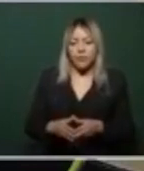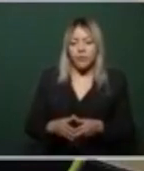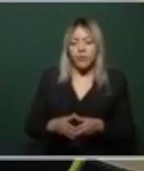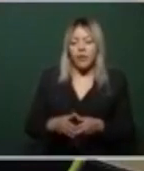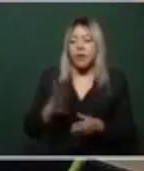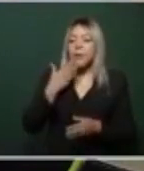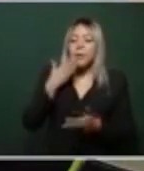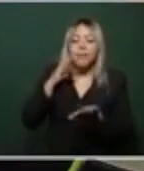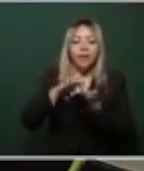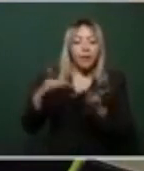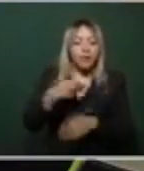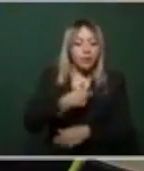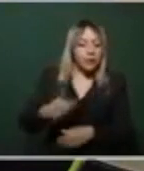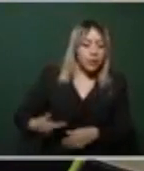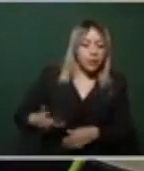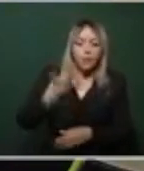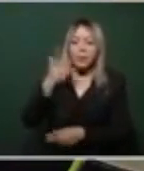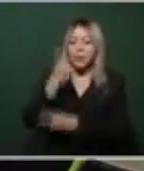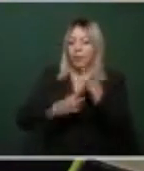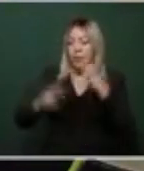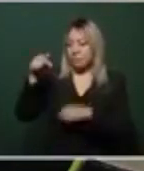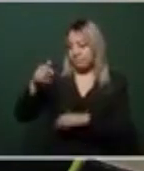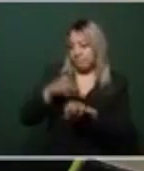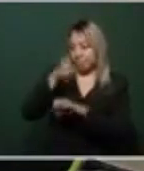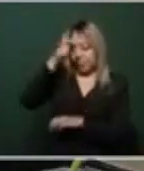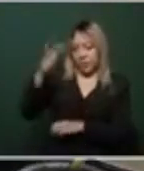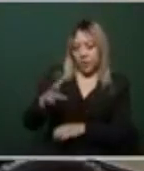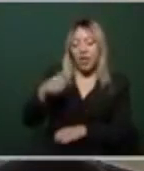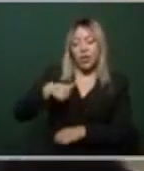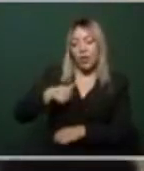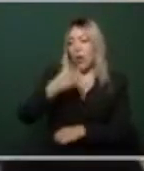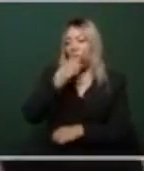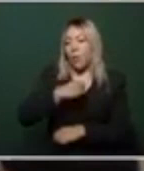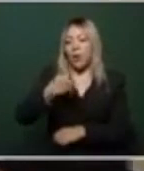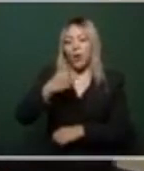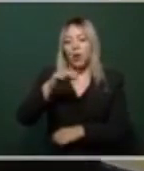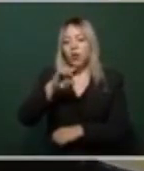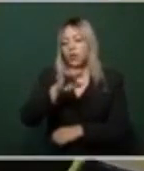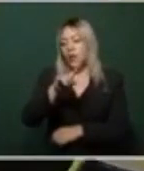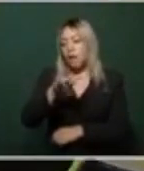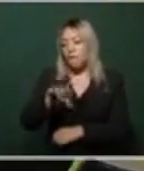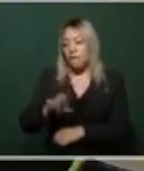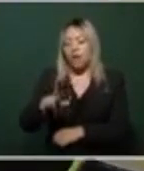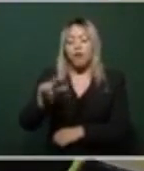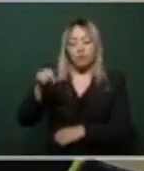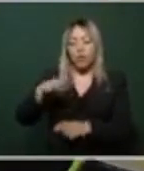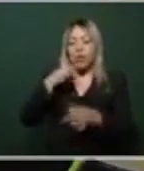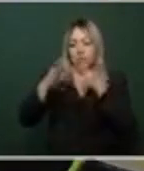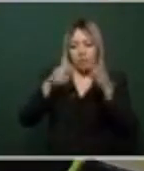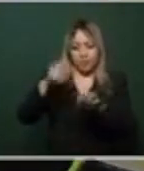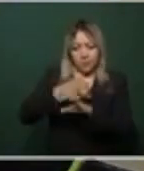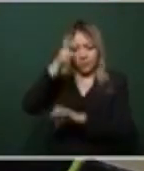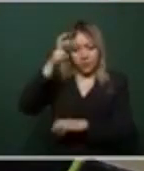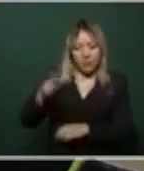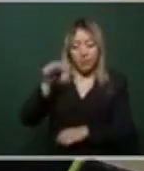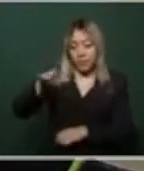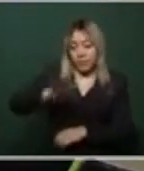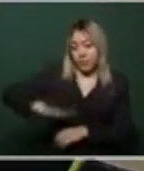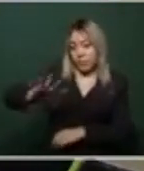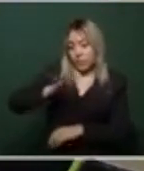Muchísimas gracias, señor presidente, y bienvenido al Estado de Hidalgo. Gustavo León, de Ultranoticias Hidalgo. Bueno, mencionarle que el Estado de